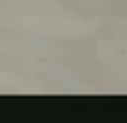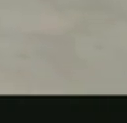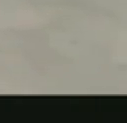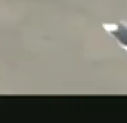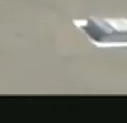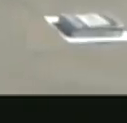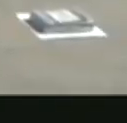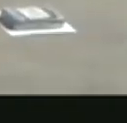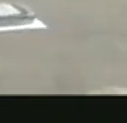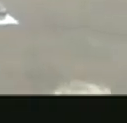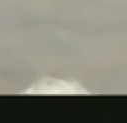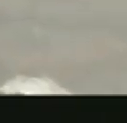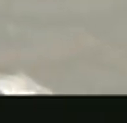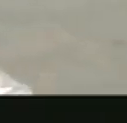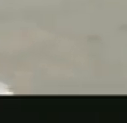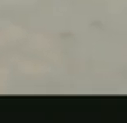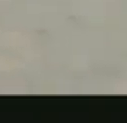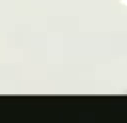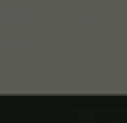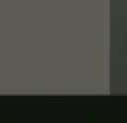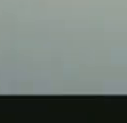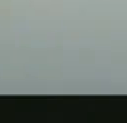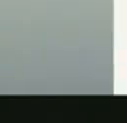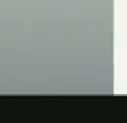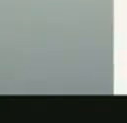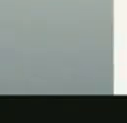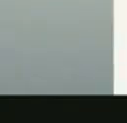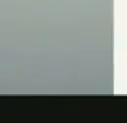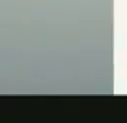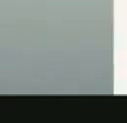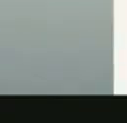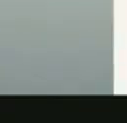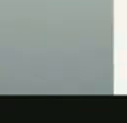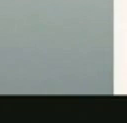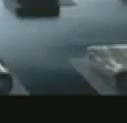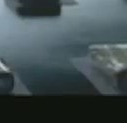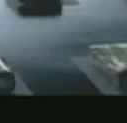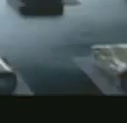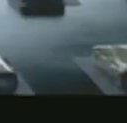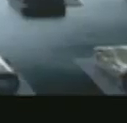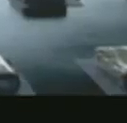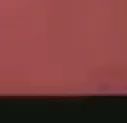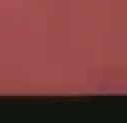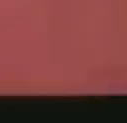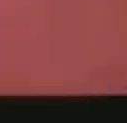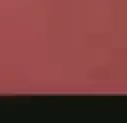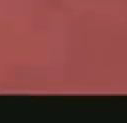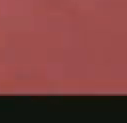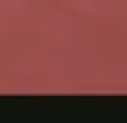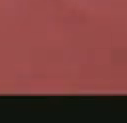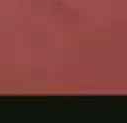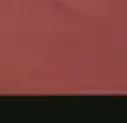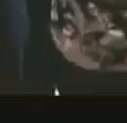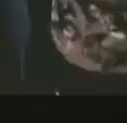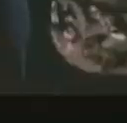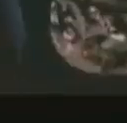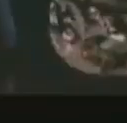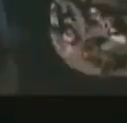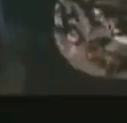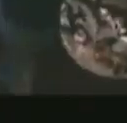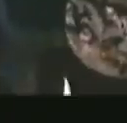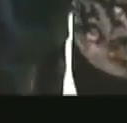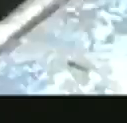para incluso apoyar el narcotráfico la lucha antidrogas del estado venezolano dio un giro en